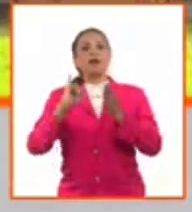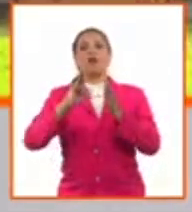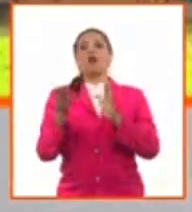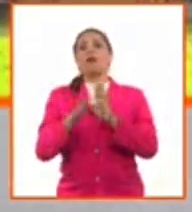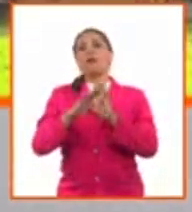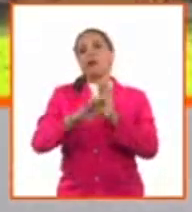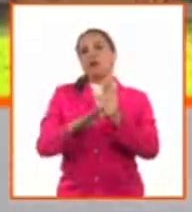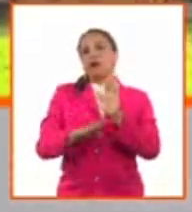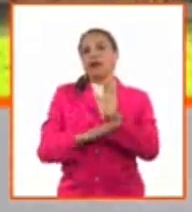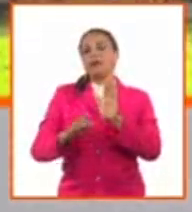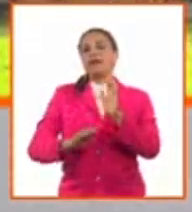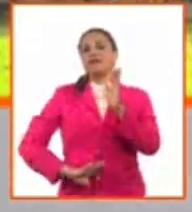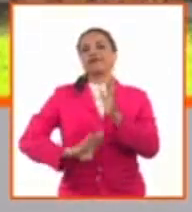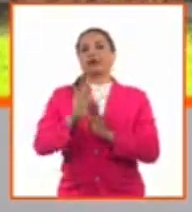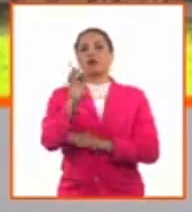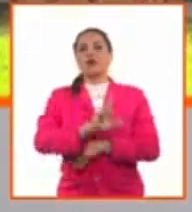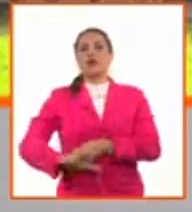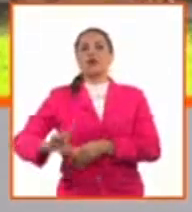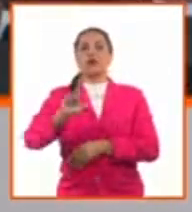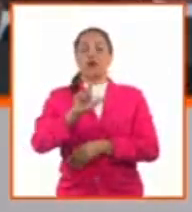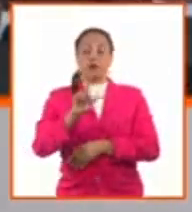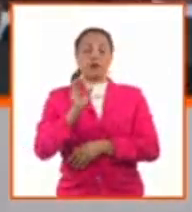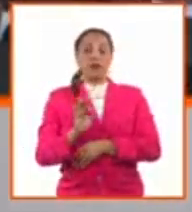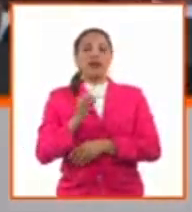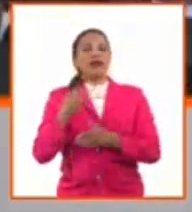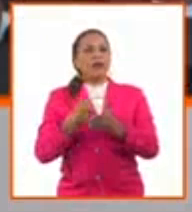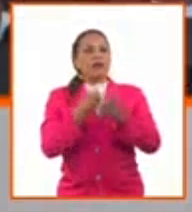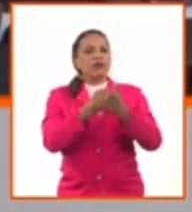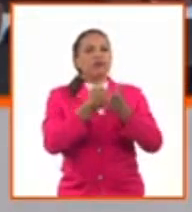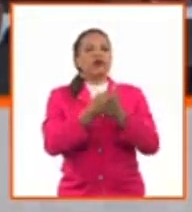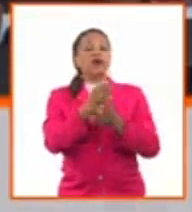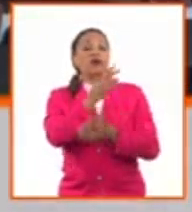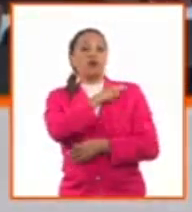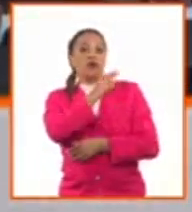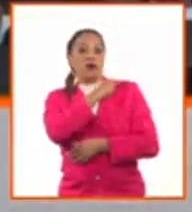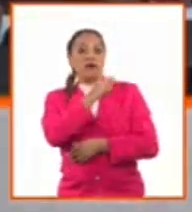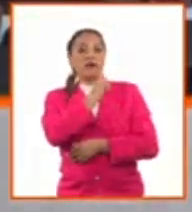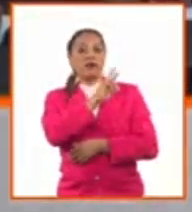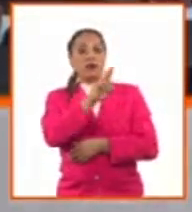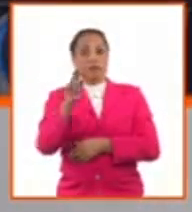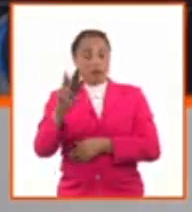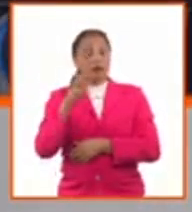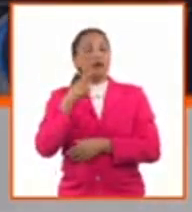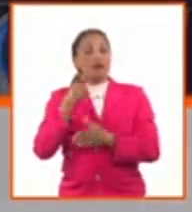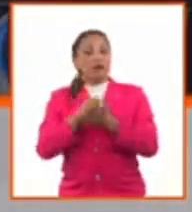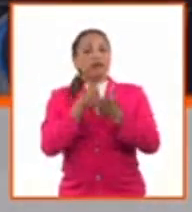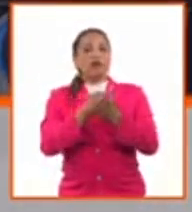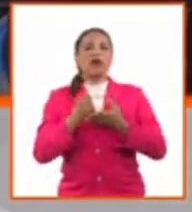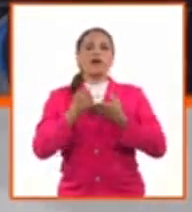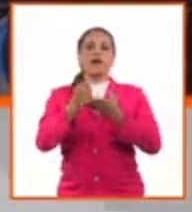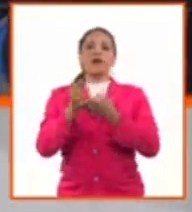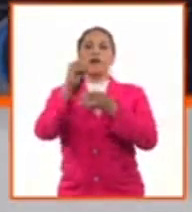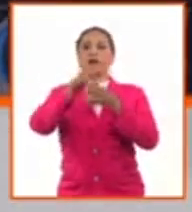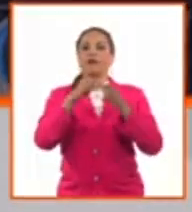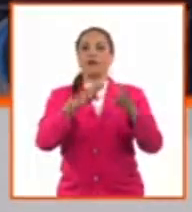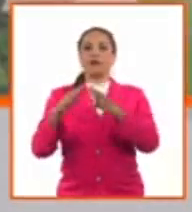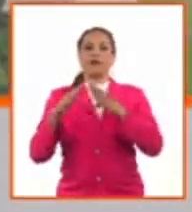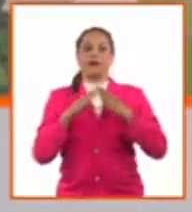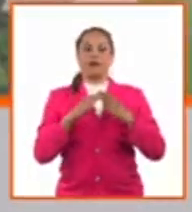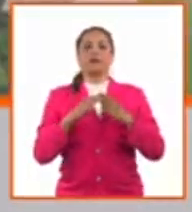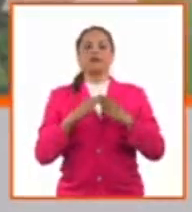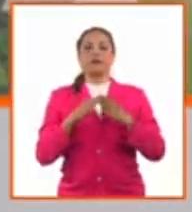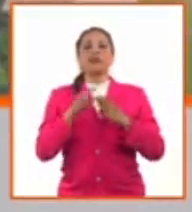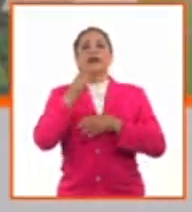los programas de desarrollo local que hemos estado impulsando la dirección del país con estas transformaciones en nuestras comunidades,